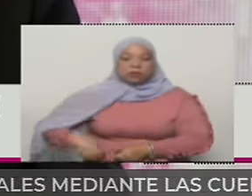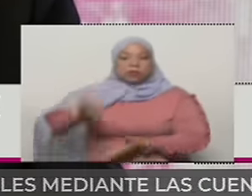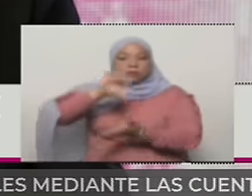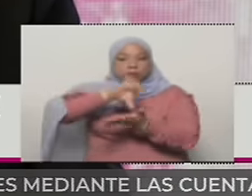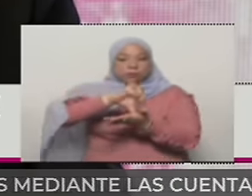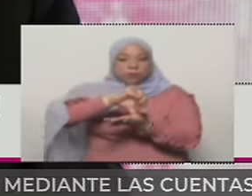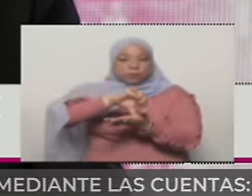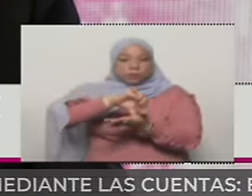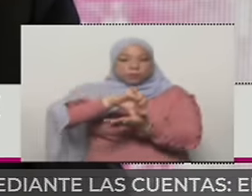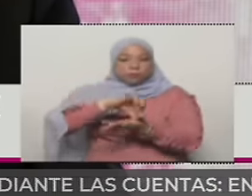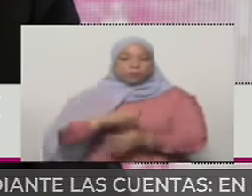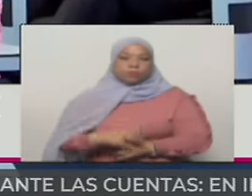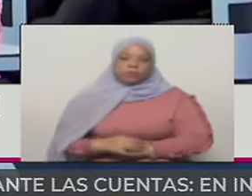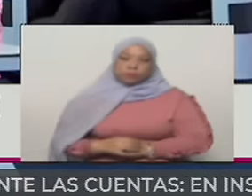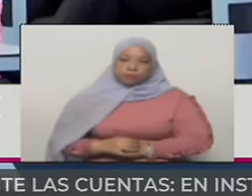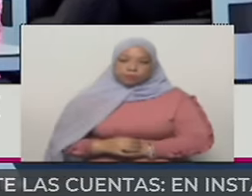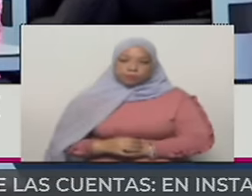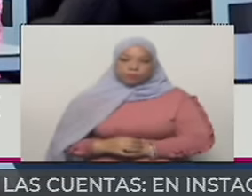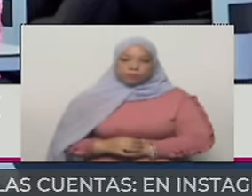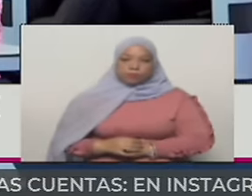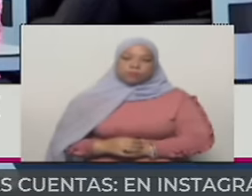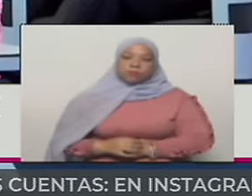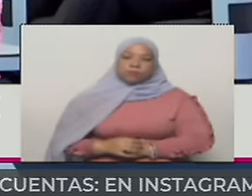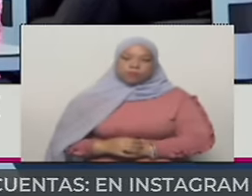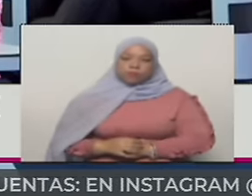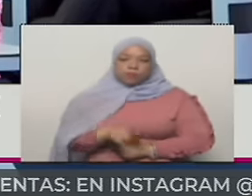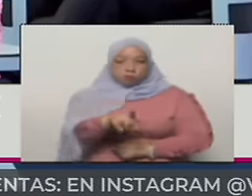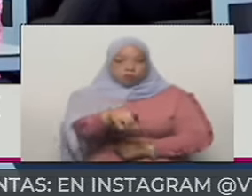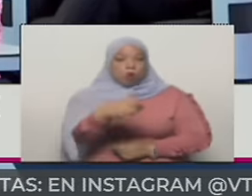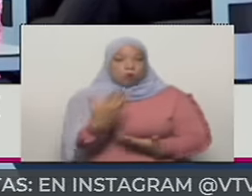tú, te voy a decir,